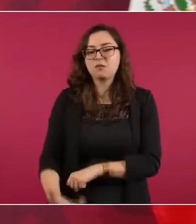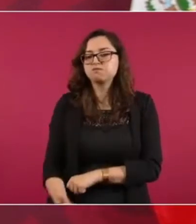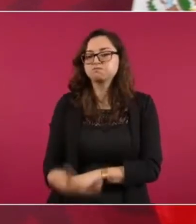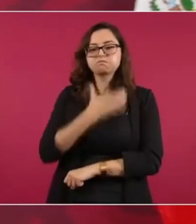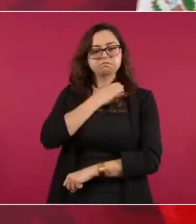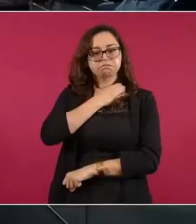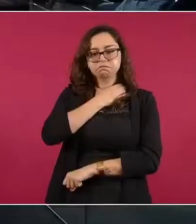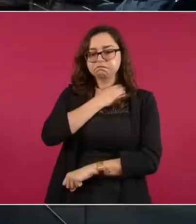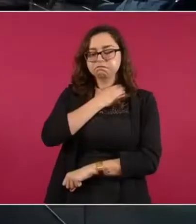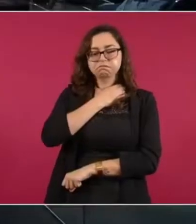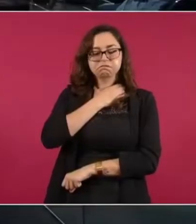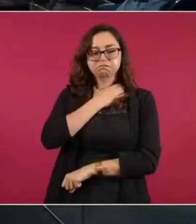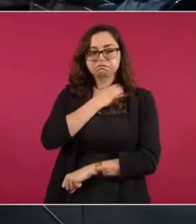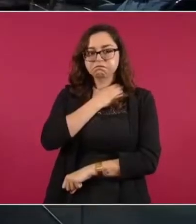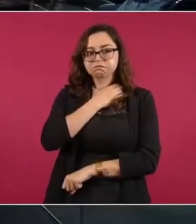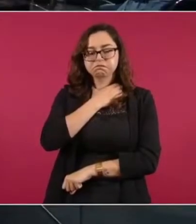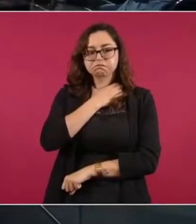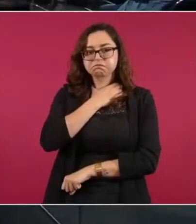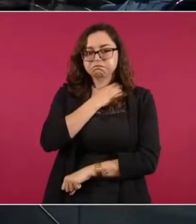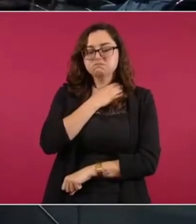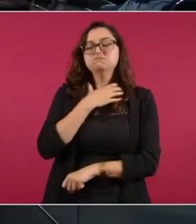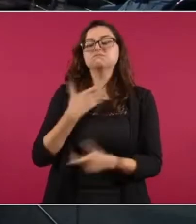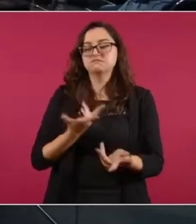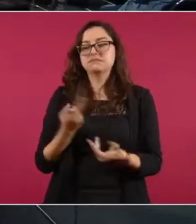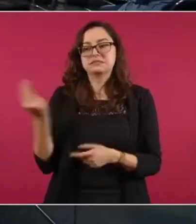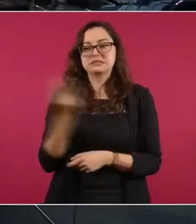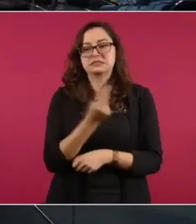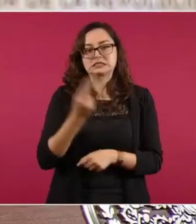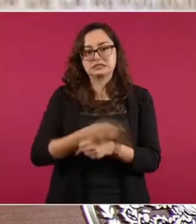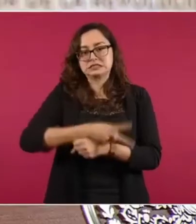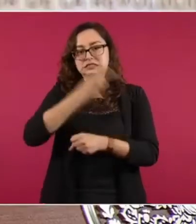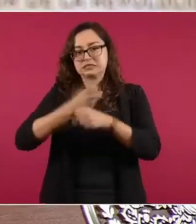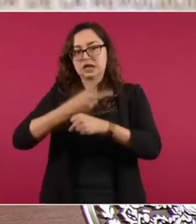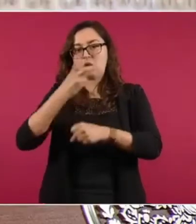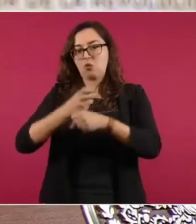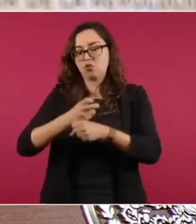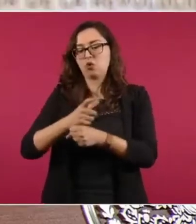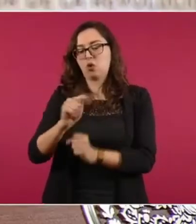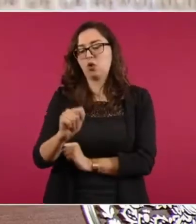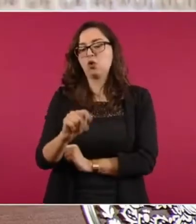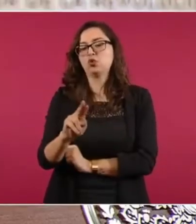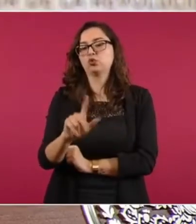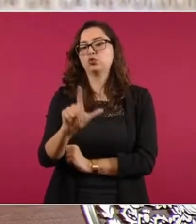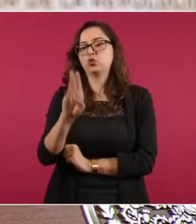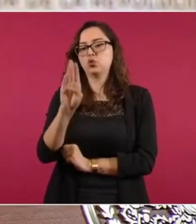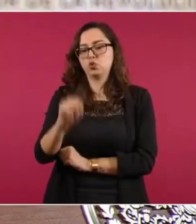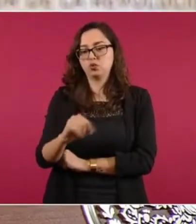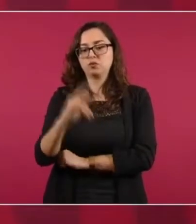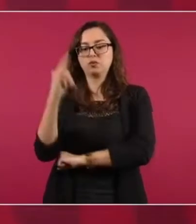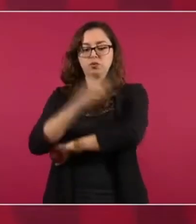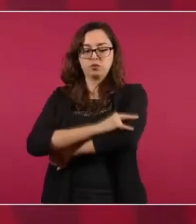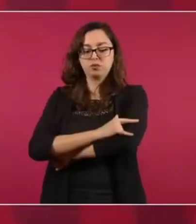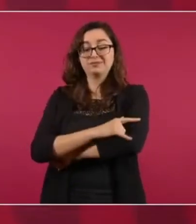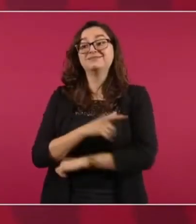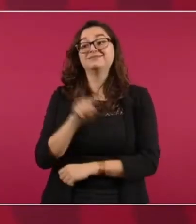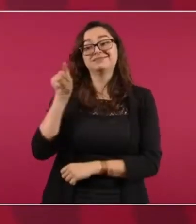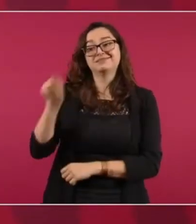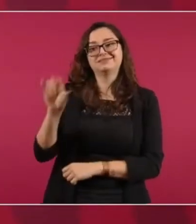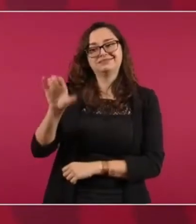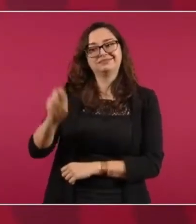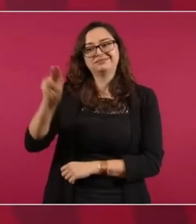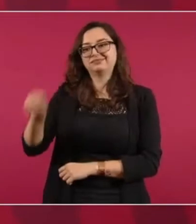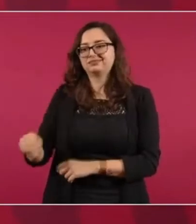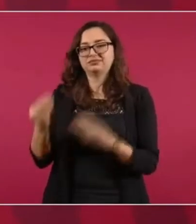operaciones. Entonces, está muy saturado, es el aeropuerto turístico pues, más